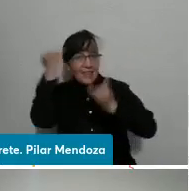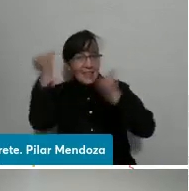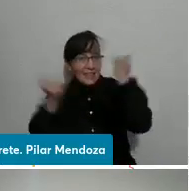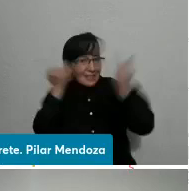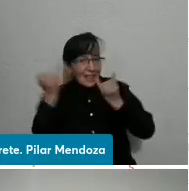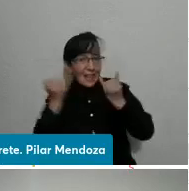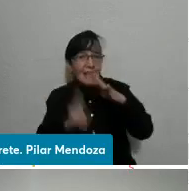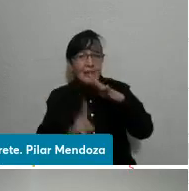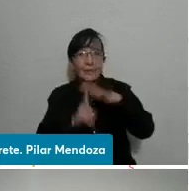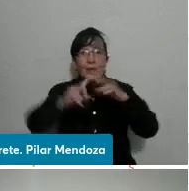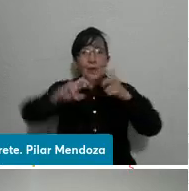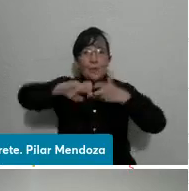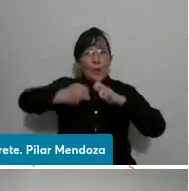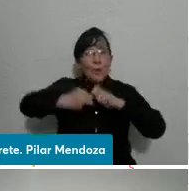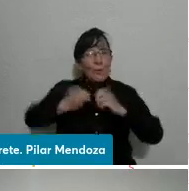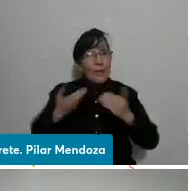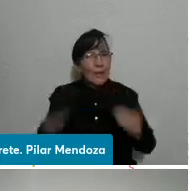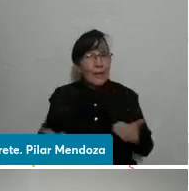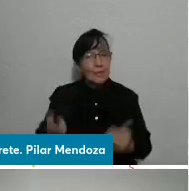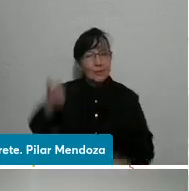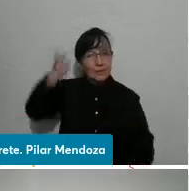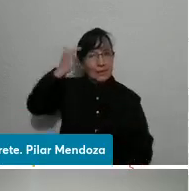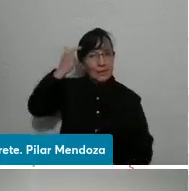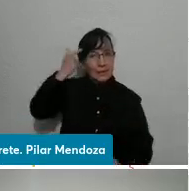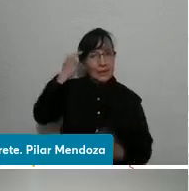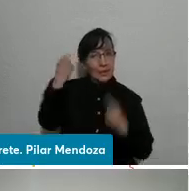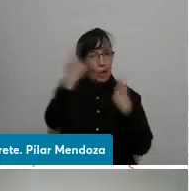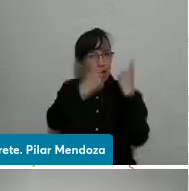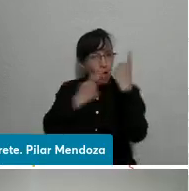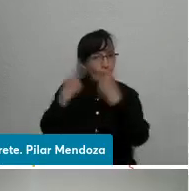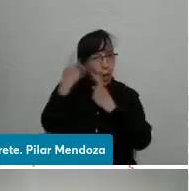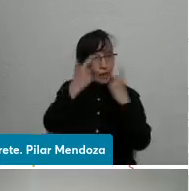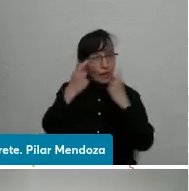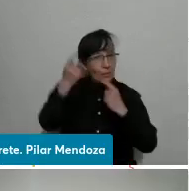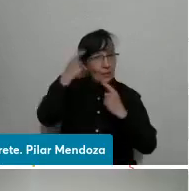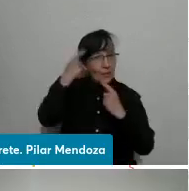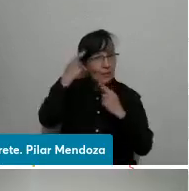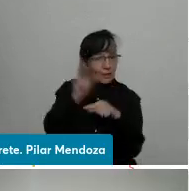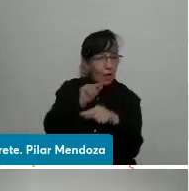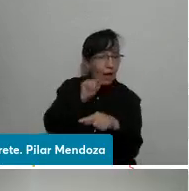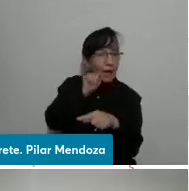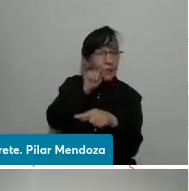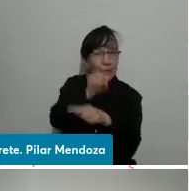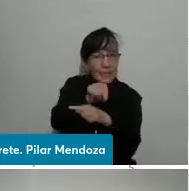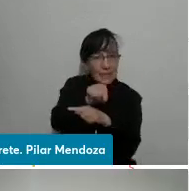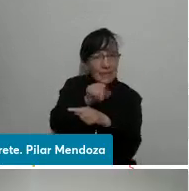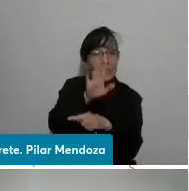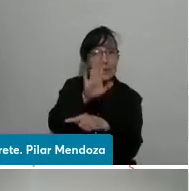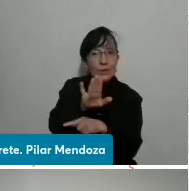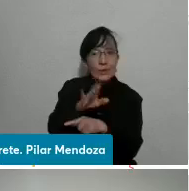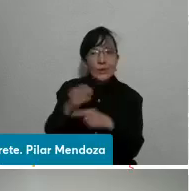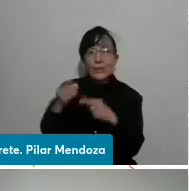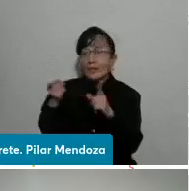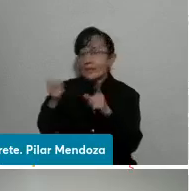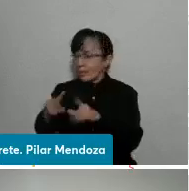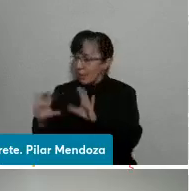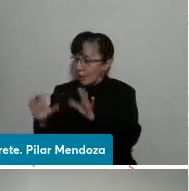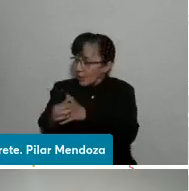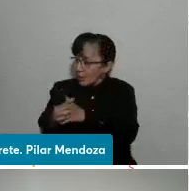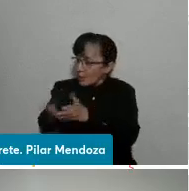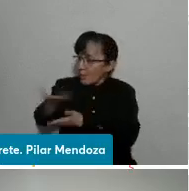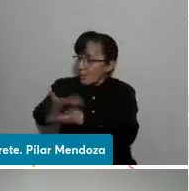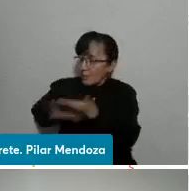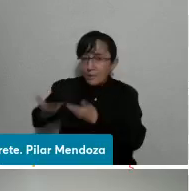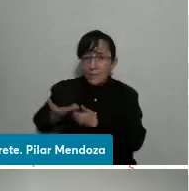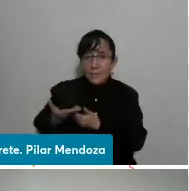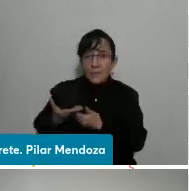de problemas, el pensamiento lógico, pensamiento crítico. Entonces, en cada uno de esos encuentros tratamos de desarrollar o abarcar